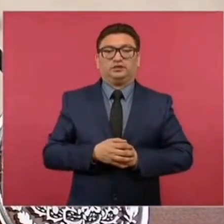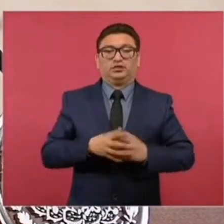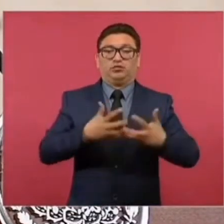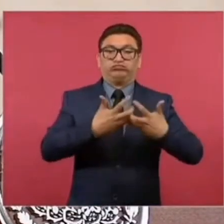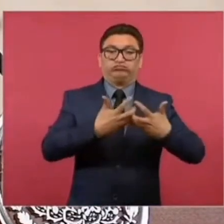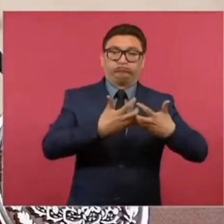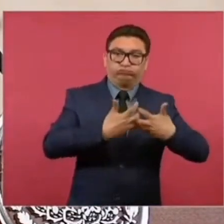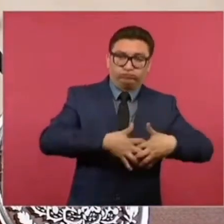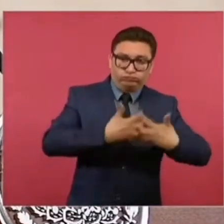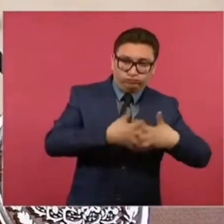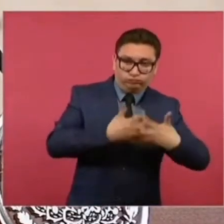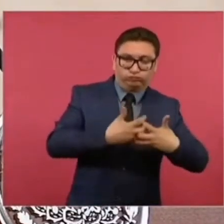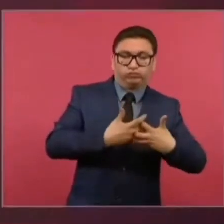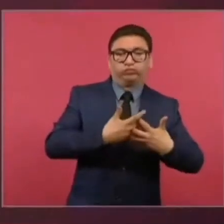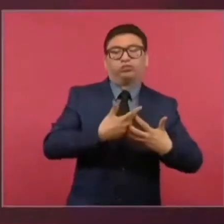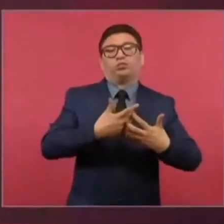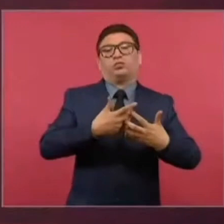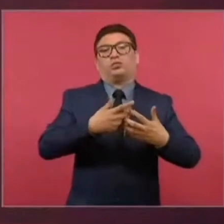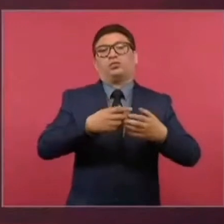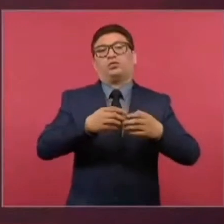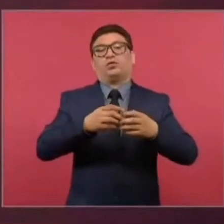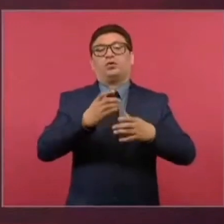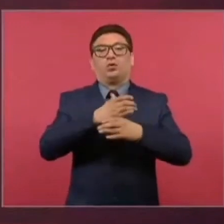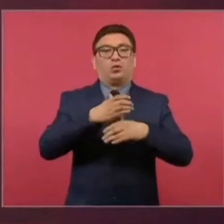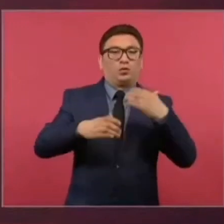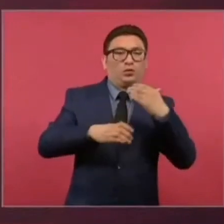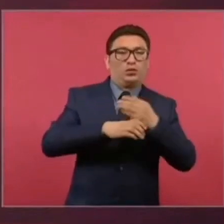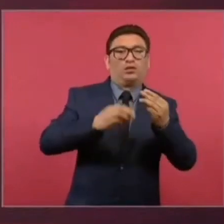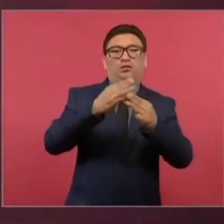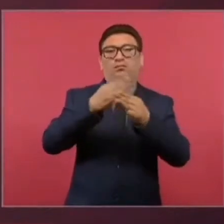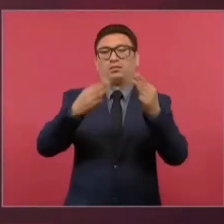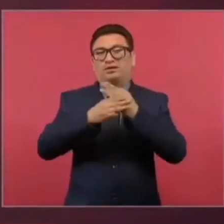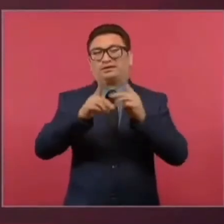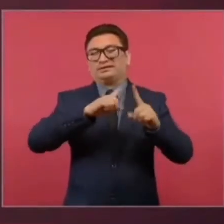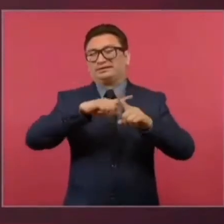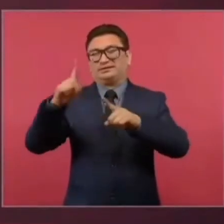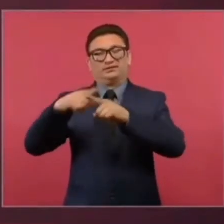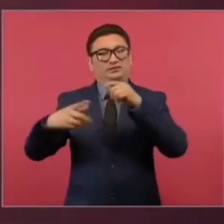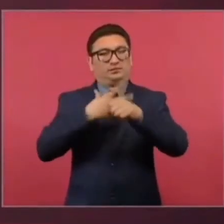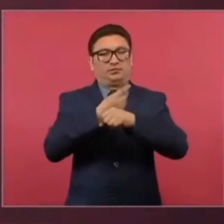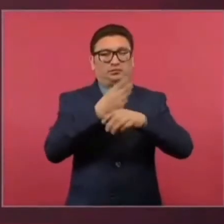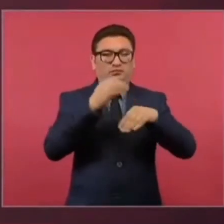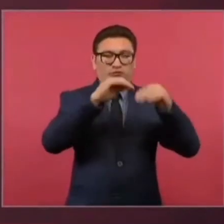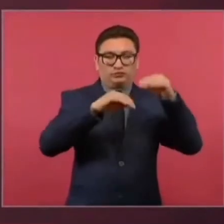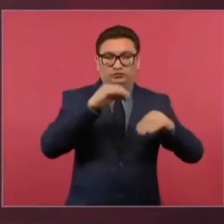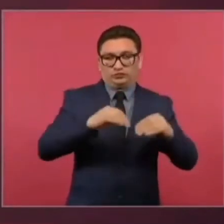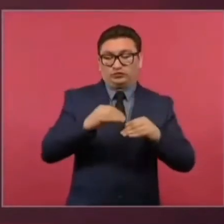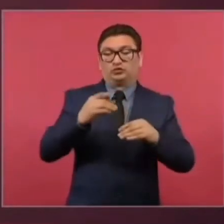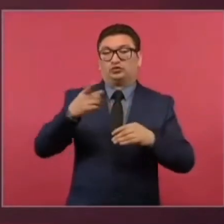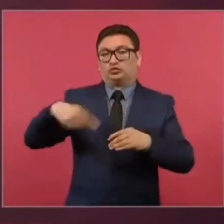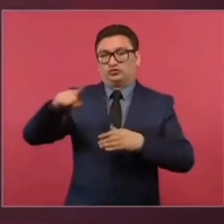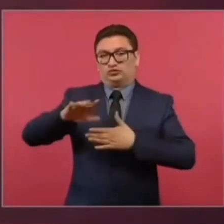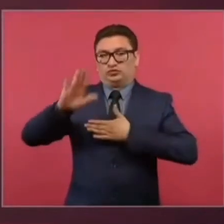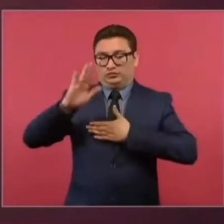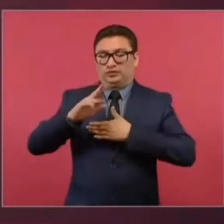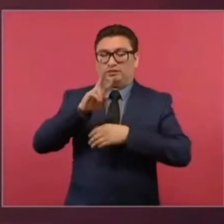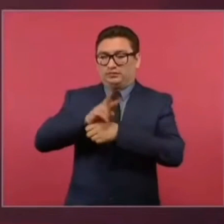bombas, equipos, todo lo que se está instalando. Hicimos ahí el compromiso, la supervisión la